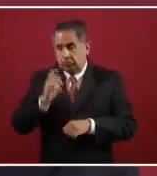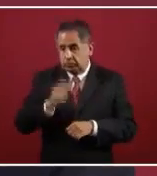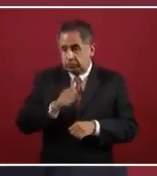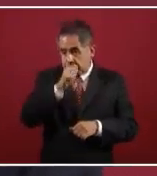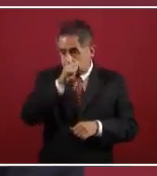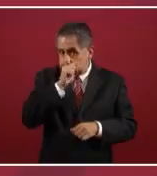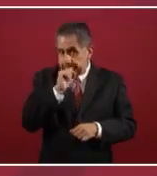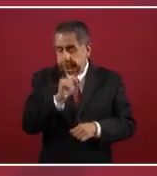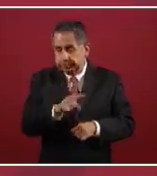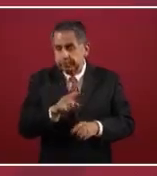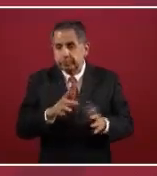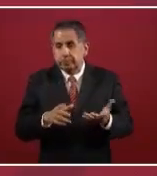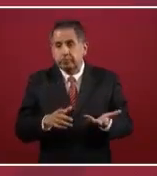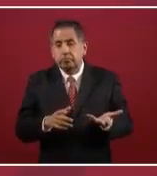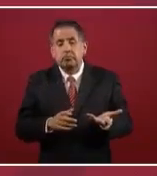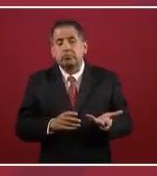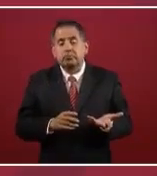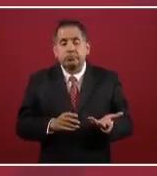mínimo